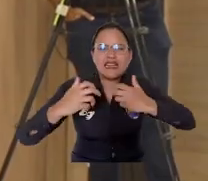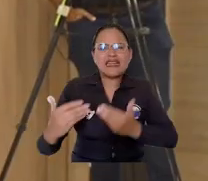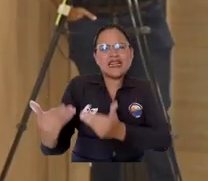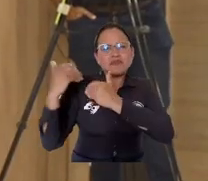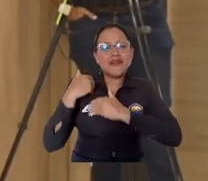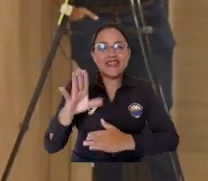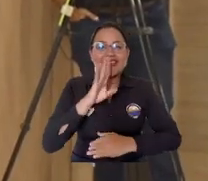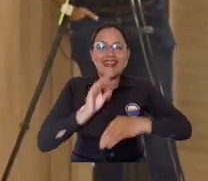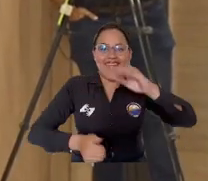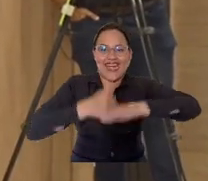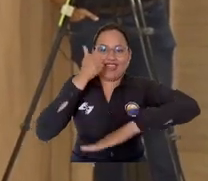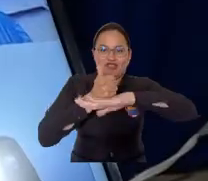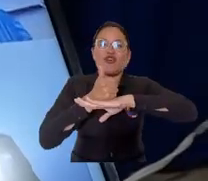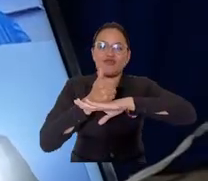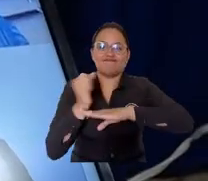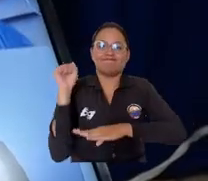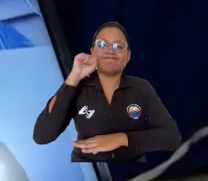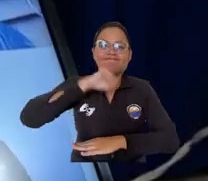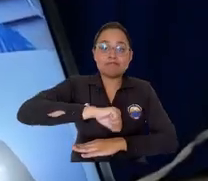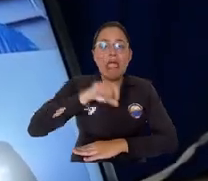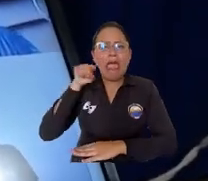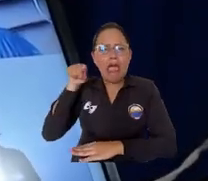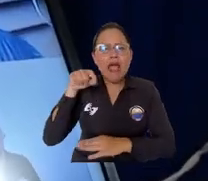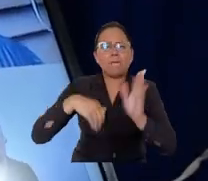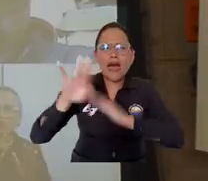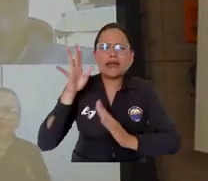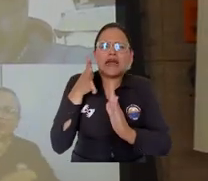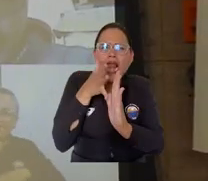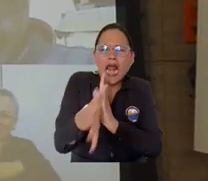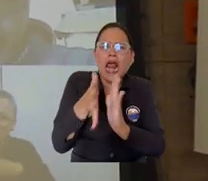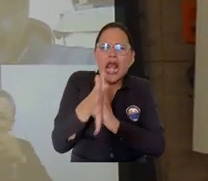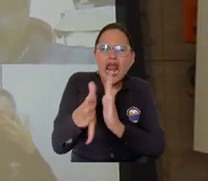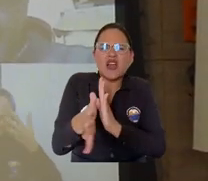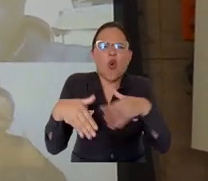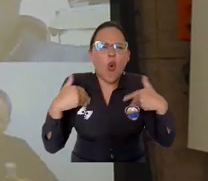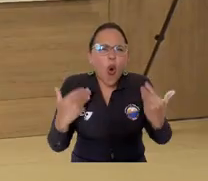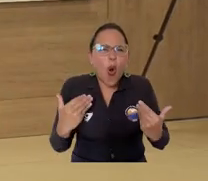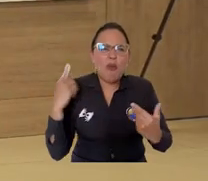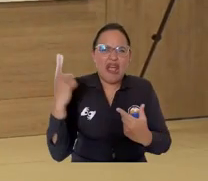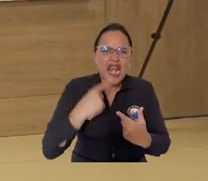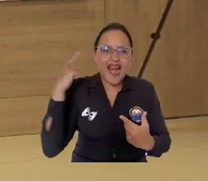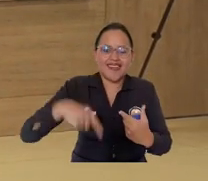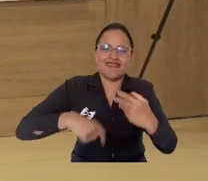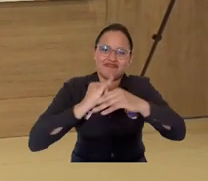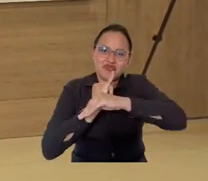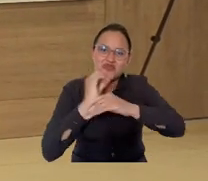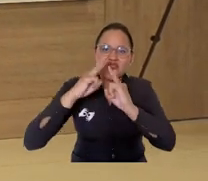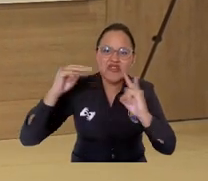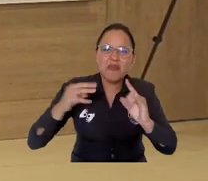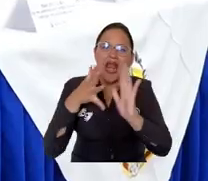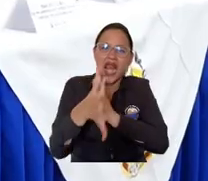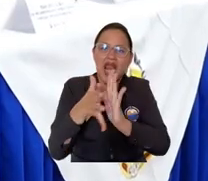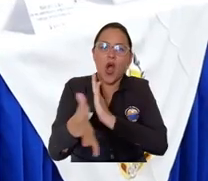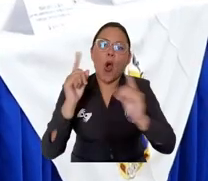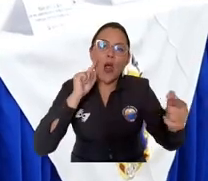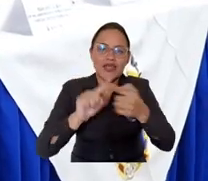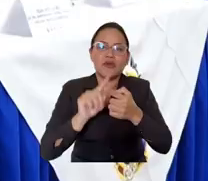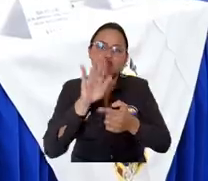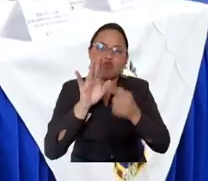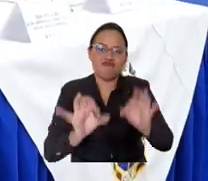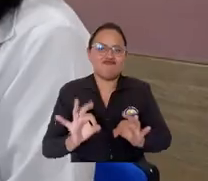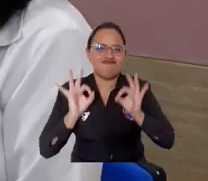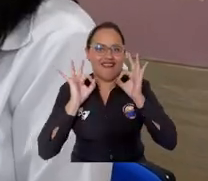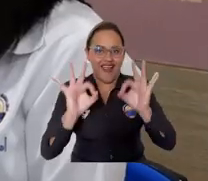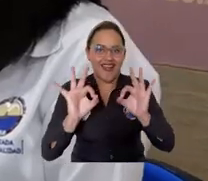cargo del rector Pablo Vera Salazar, quien expuso los avances y logros significativos en ámbitos generales e institucionales que aportan